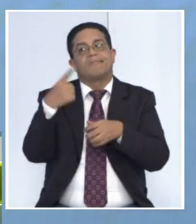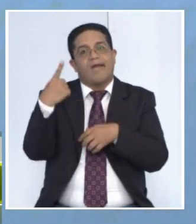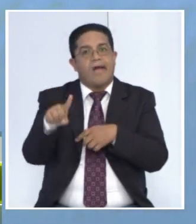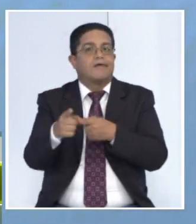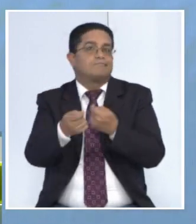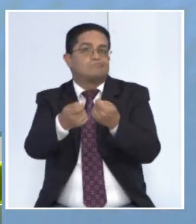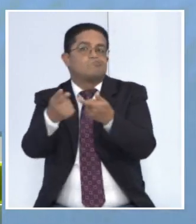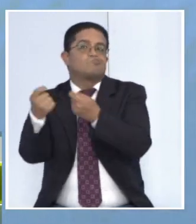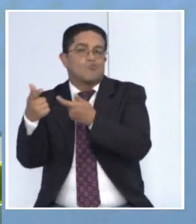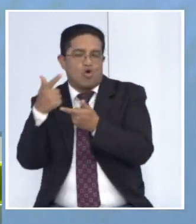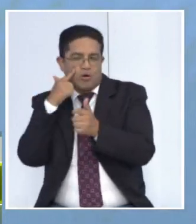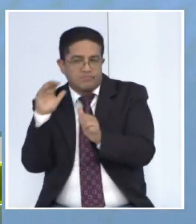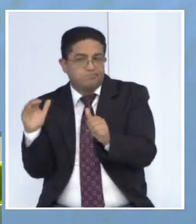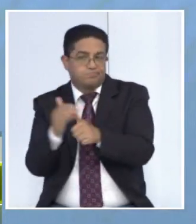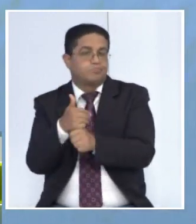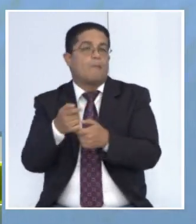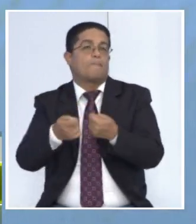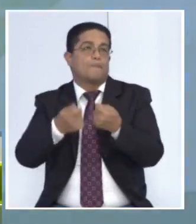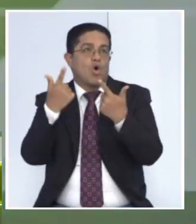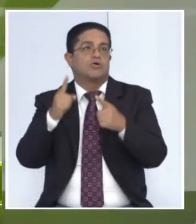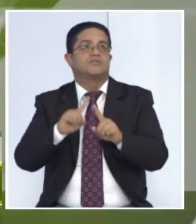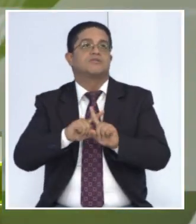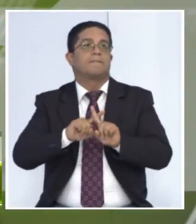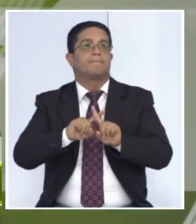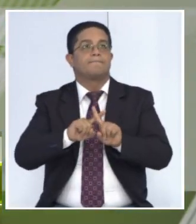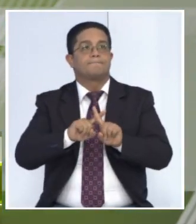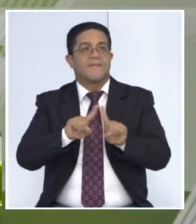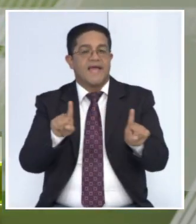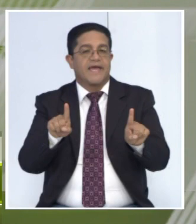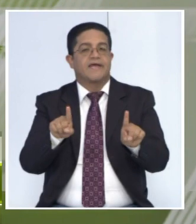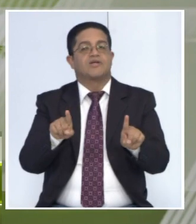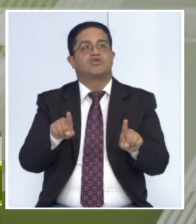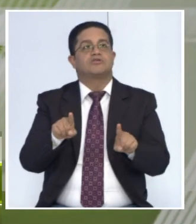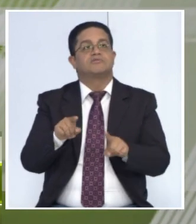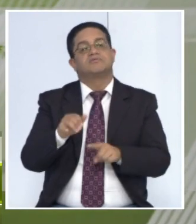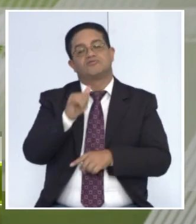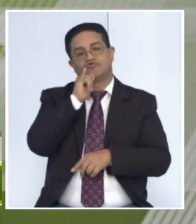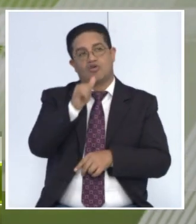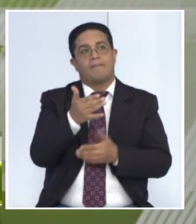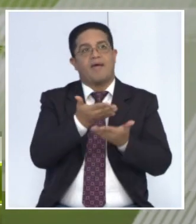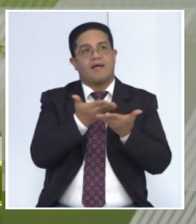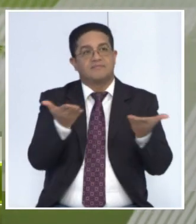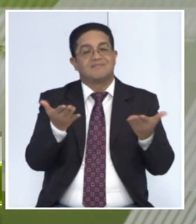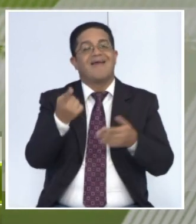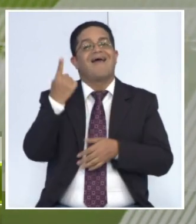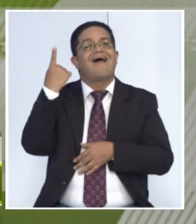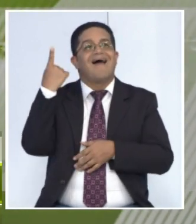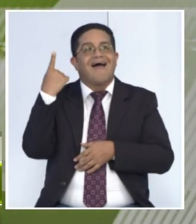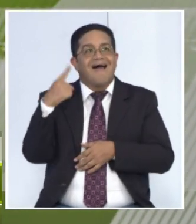incidencia de esos grupos sanguíneos. Sin embargo, para que todos sepan, existen